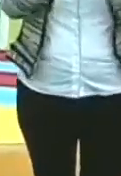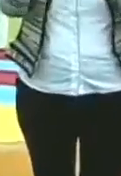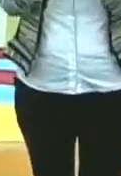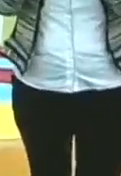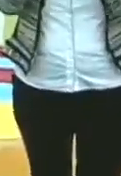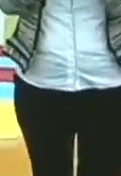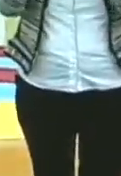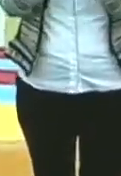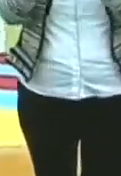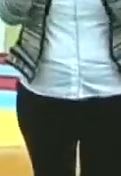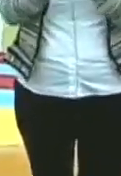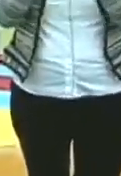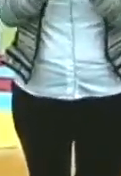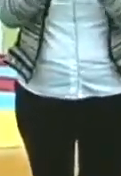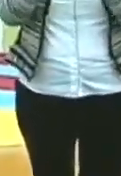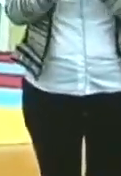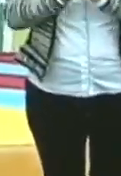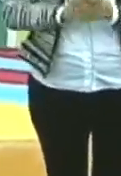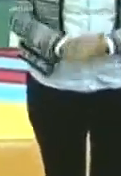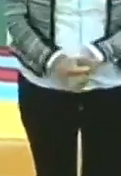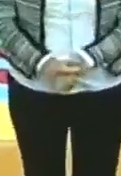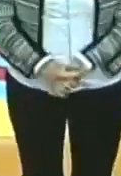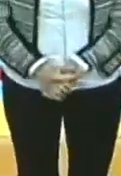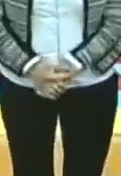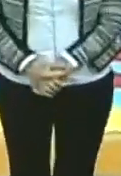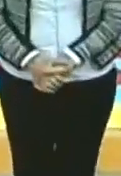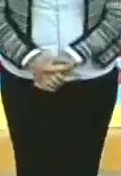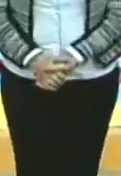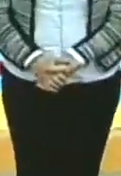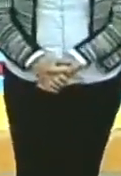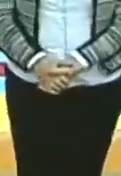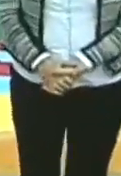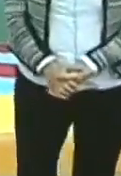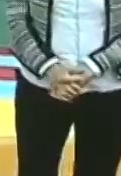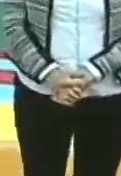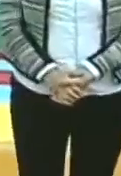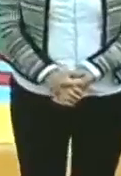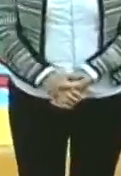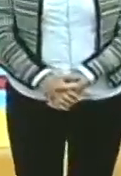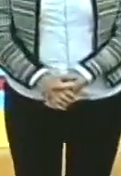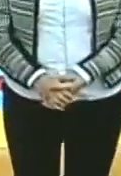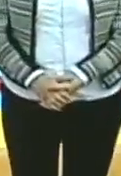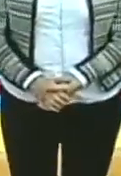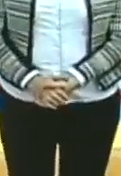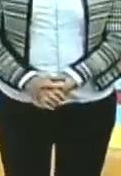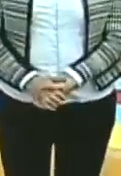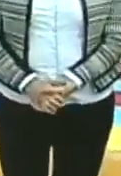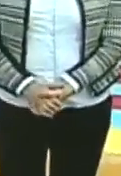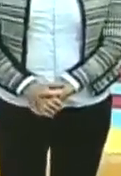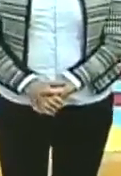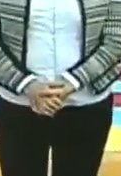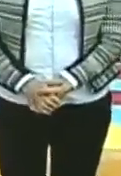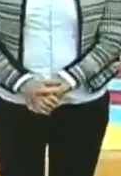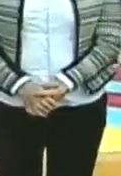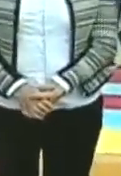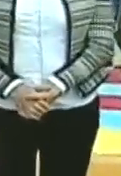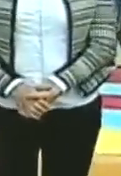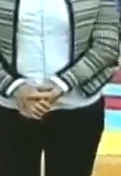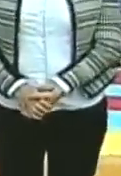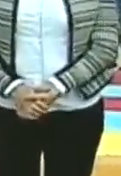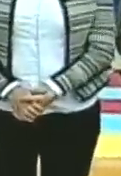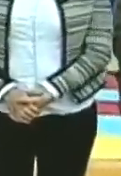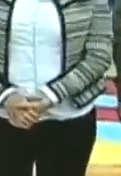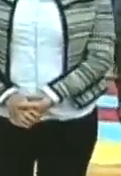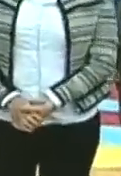este amor tremendo, inmenso. Aquí estamos en el barrio Bicentenario, en la comuna Paso